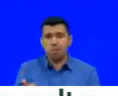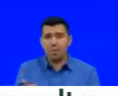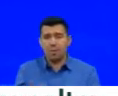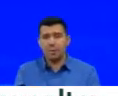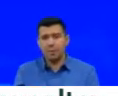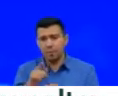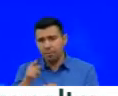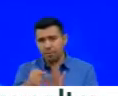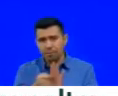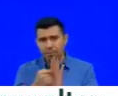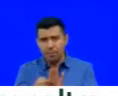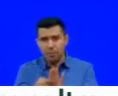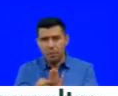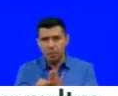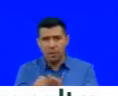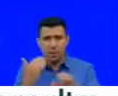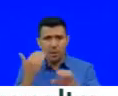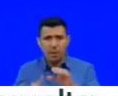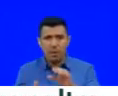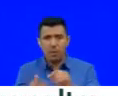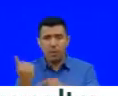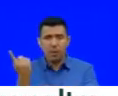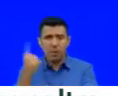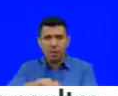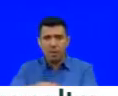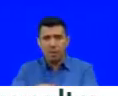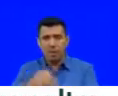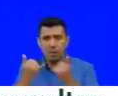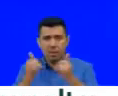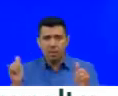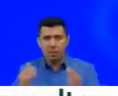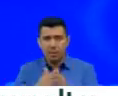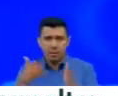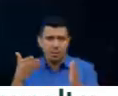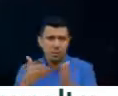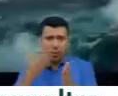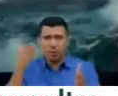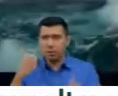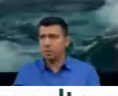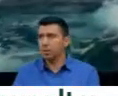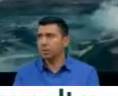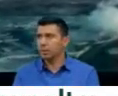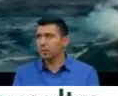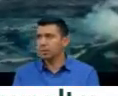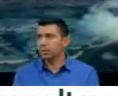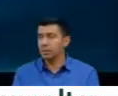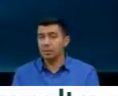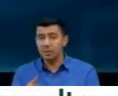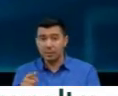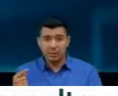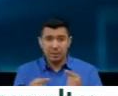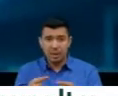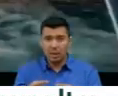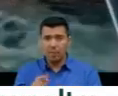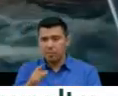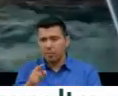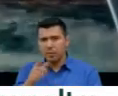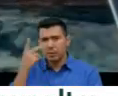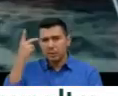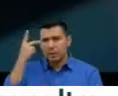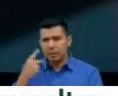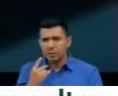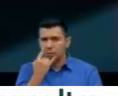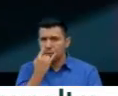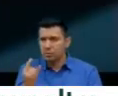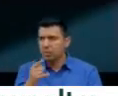de la película El Día de la Independencia, El Contraataque. Veamos imágenes y yo les cuento que esta historia es muy interesante, pues los